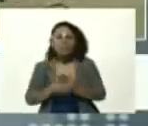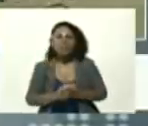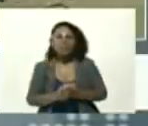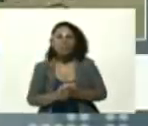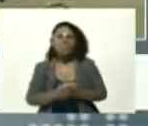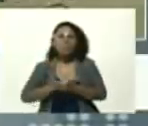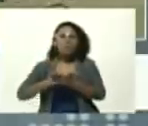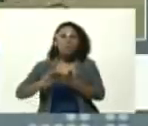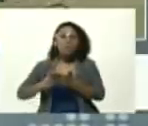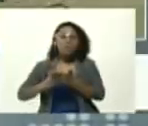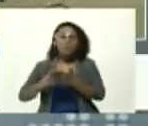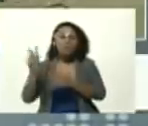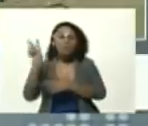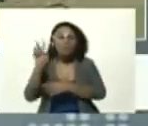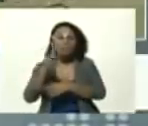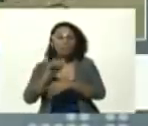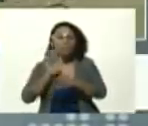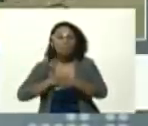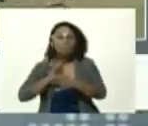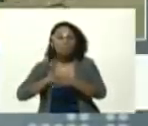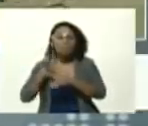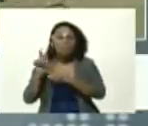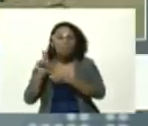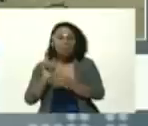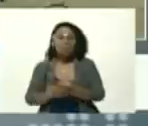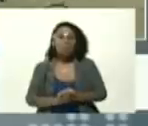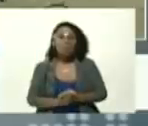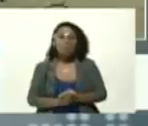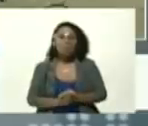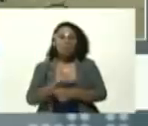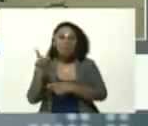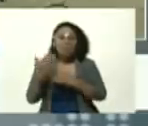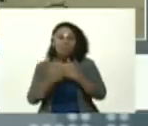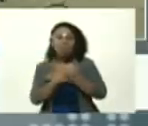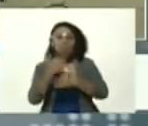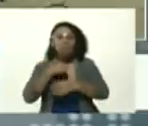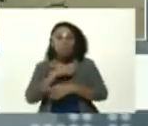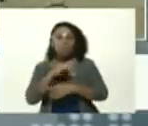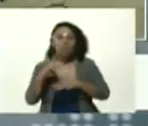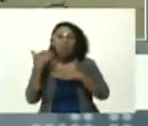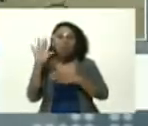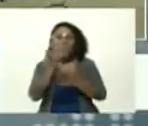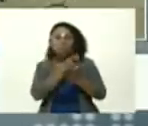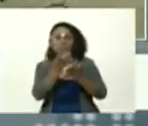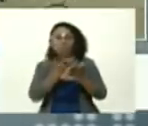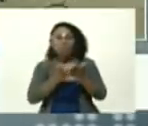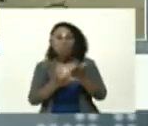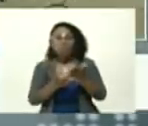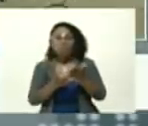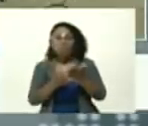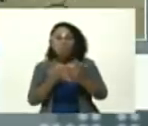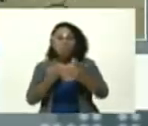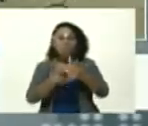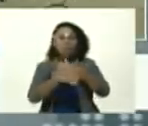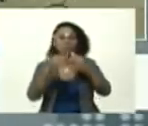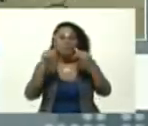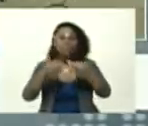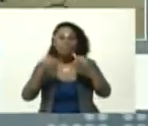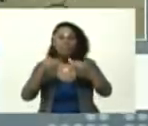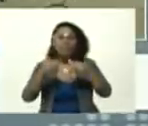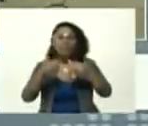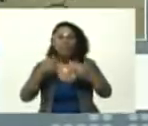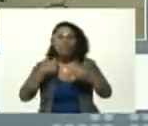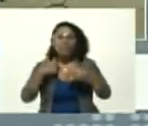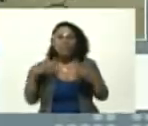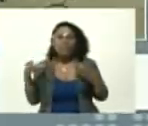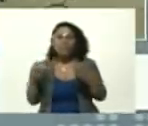la recuperación de Venezuela, por eso. Ahí vamos nosotros, estamos con un documento. Al salir de aquí, tengo